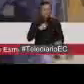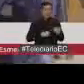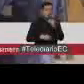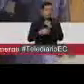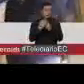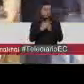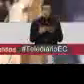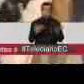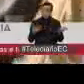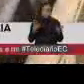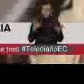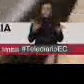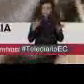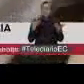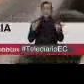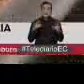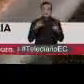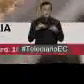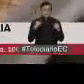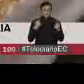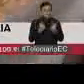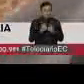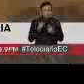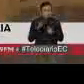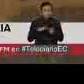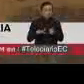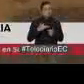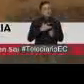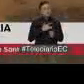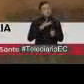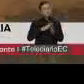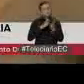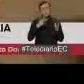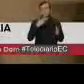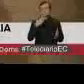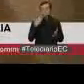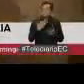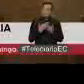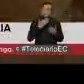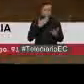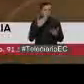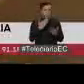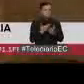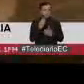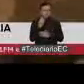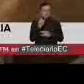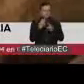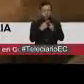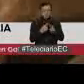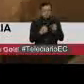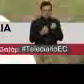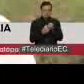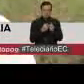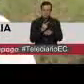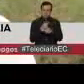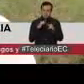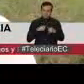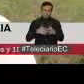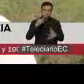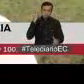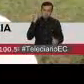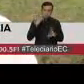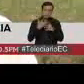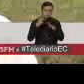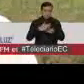los representantes del gremio agrícola agradecieron la gestión y la entrega de créditos productivos históricos para